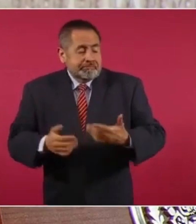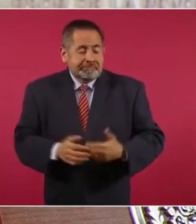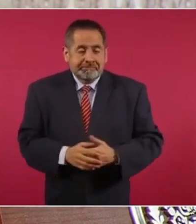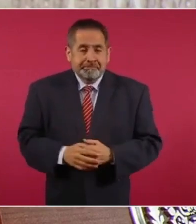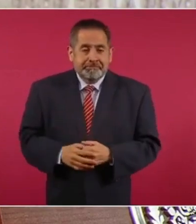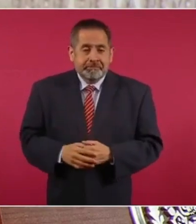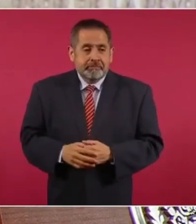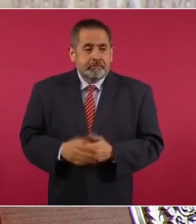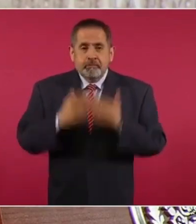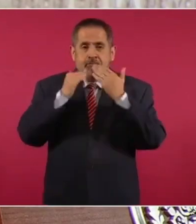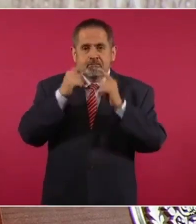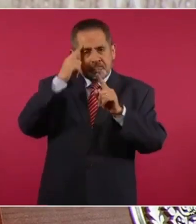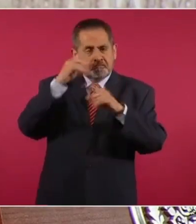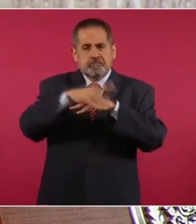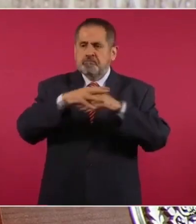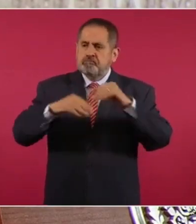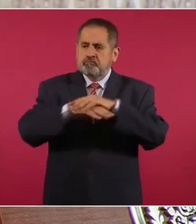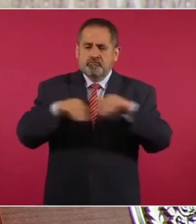no hay objetividad.